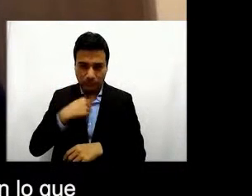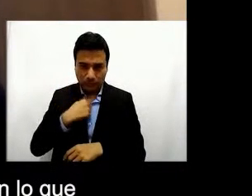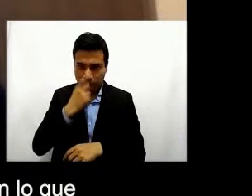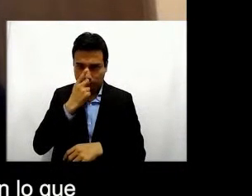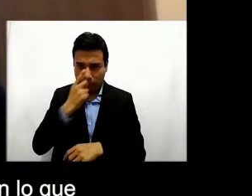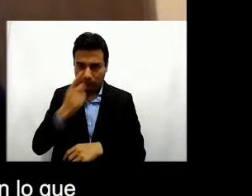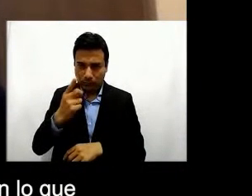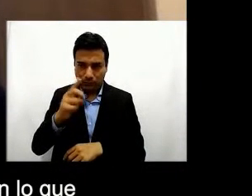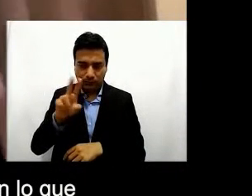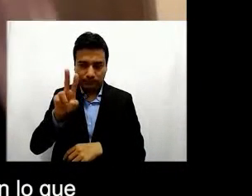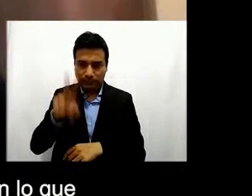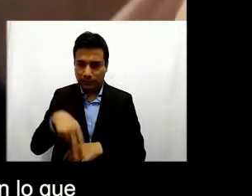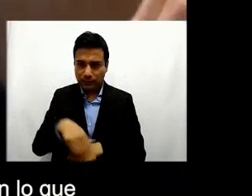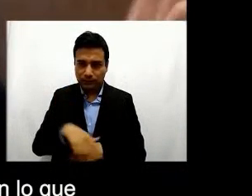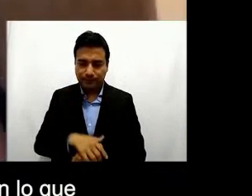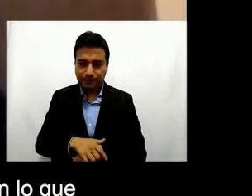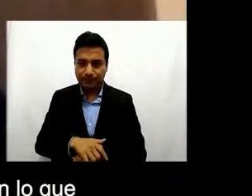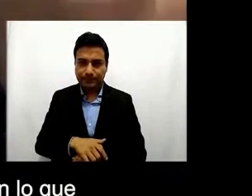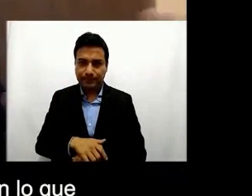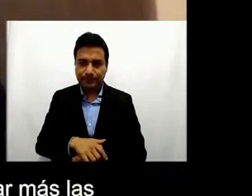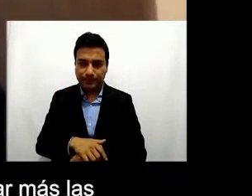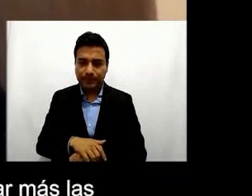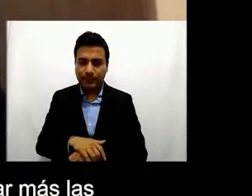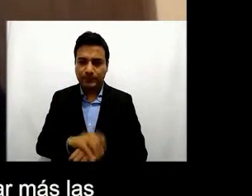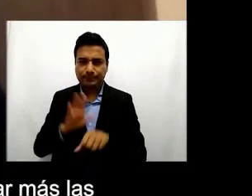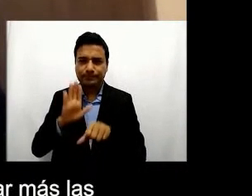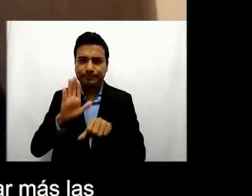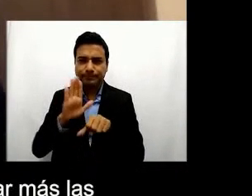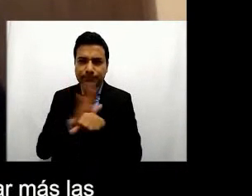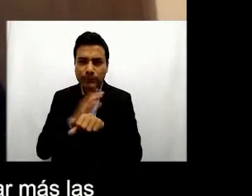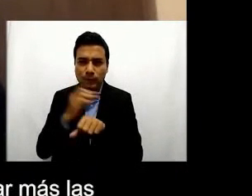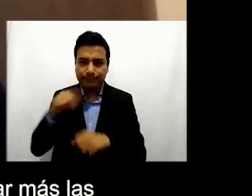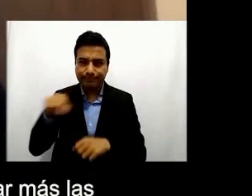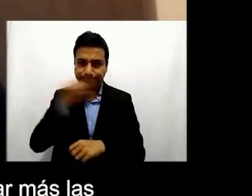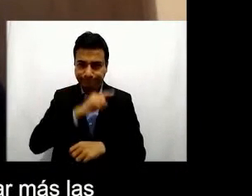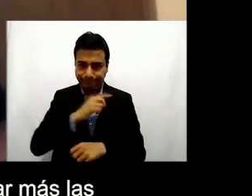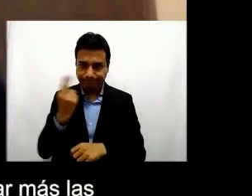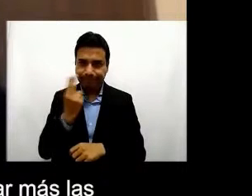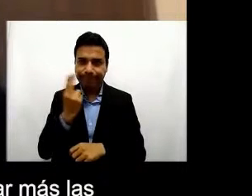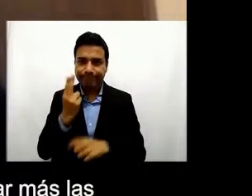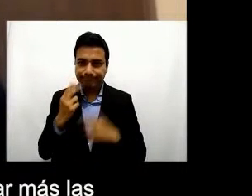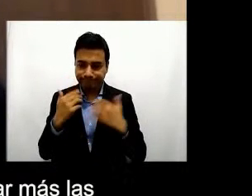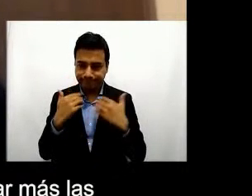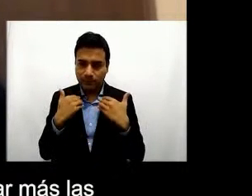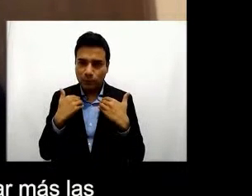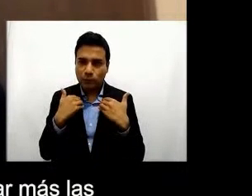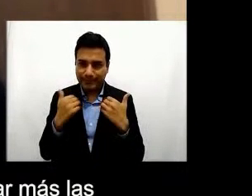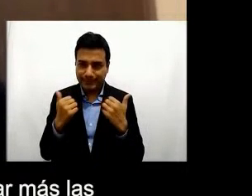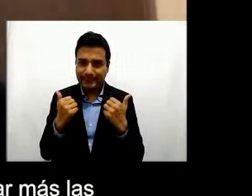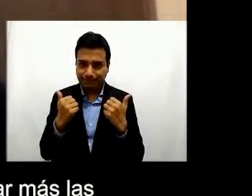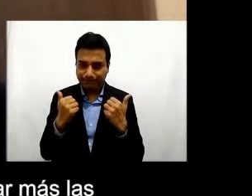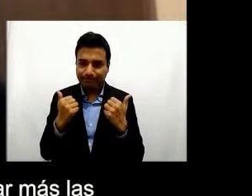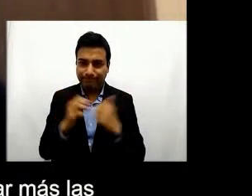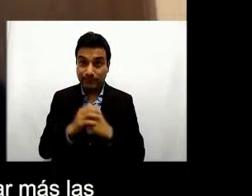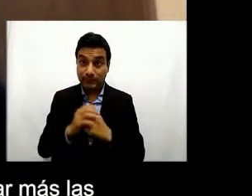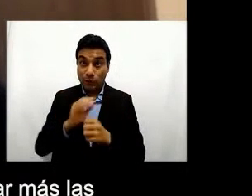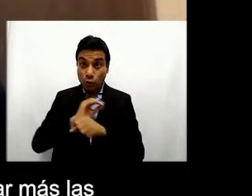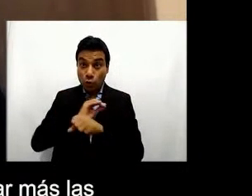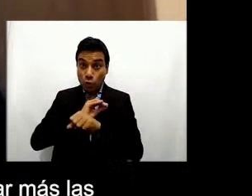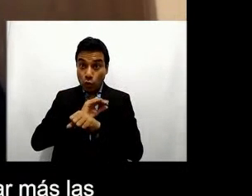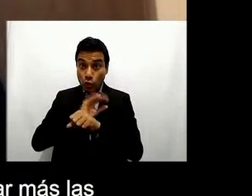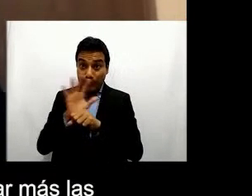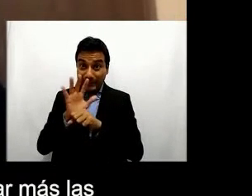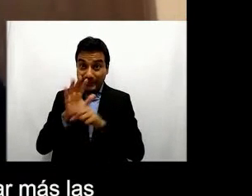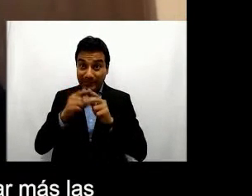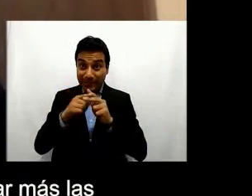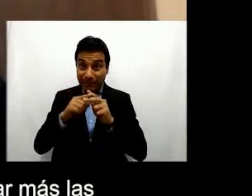porque creo que es algo con lo que tenemos que como comprender que, pues, no solo vino a complicar más